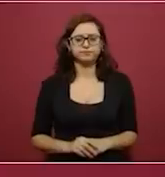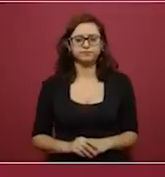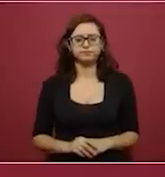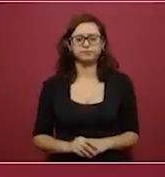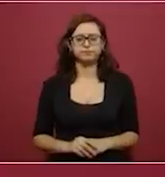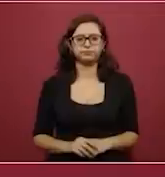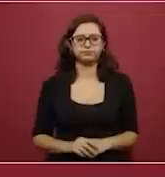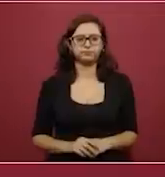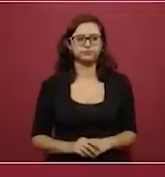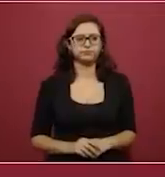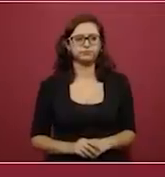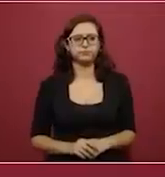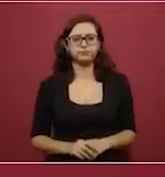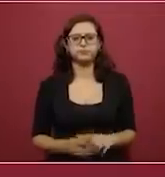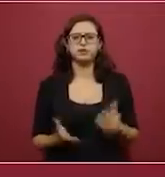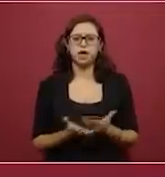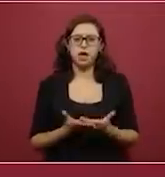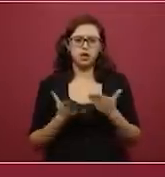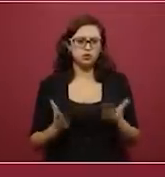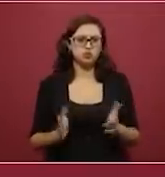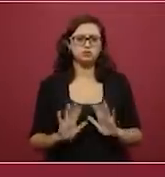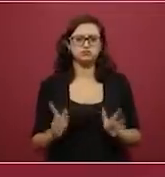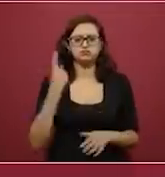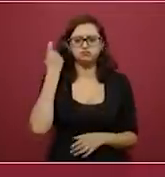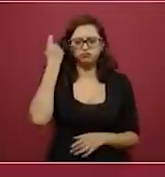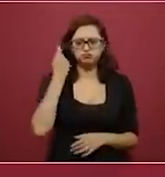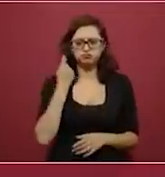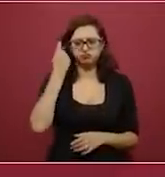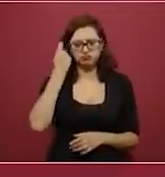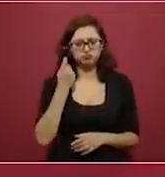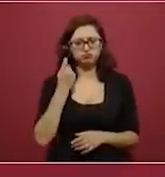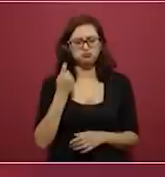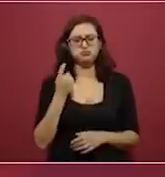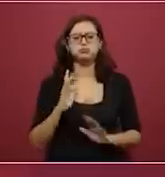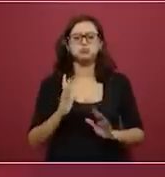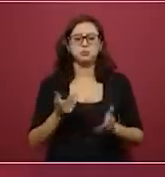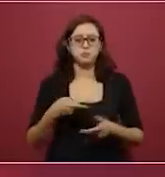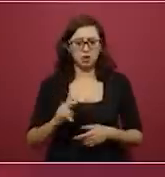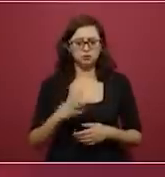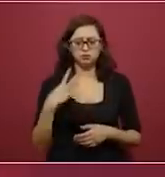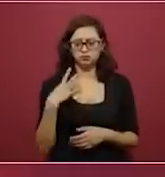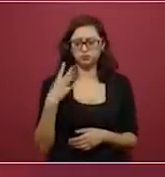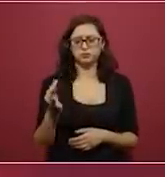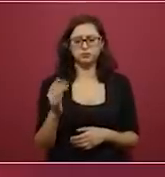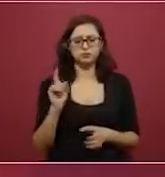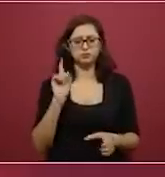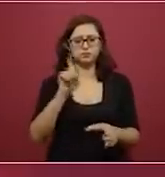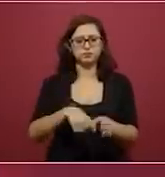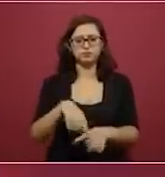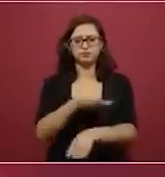actualmente estoy retirado y he sido designado para integrarme a la coordinación